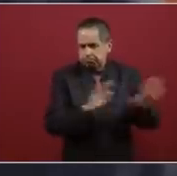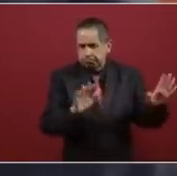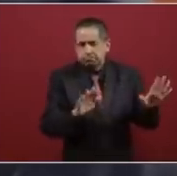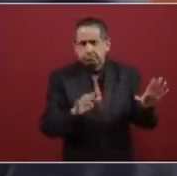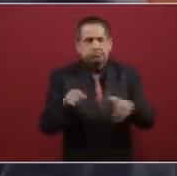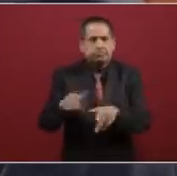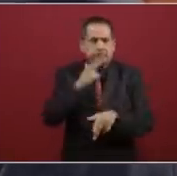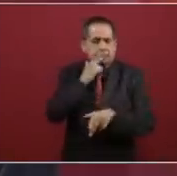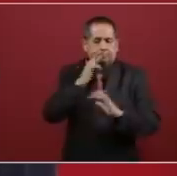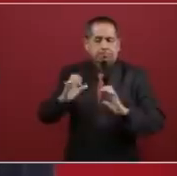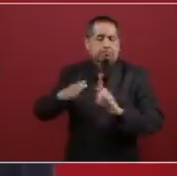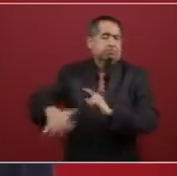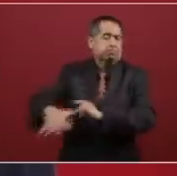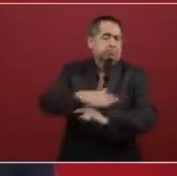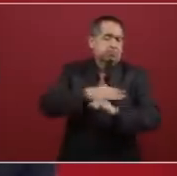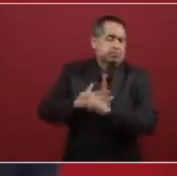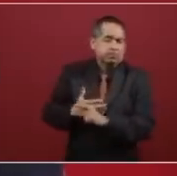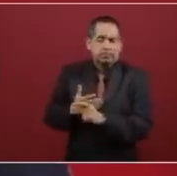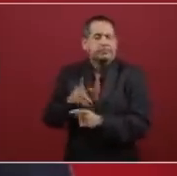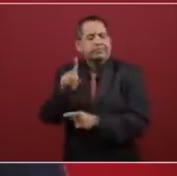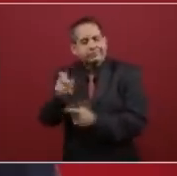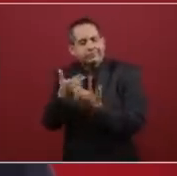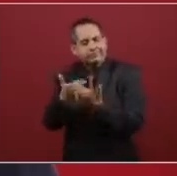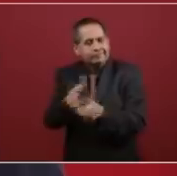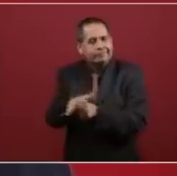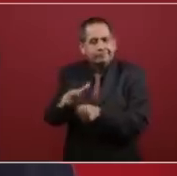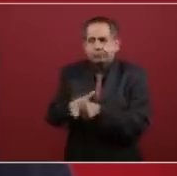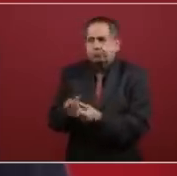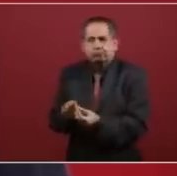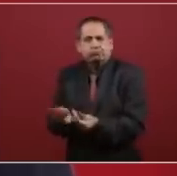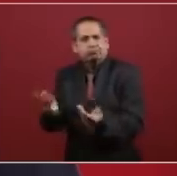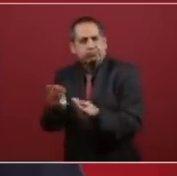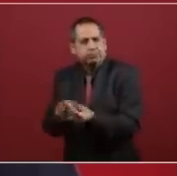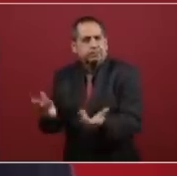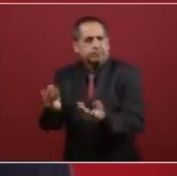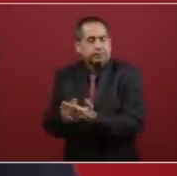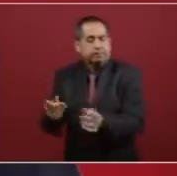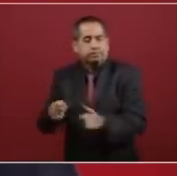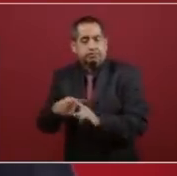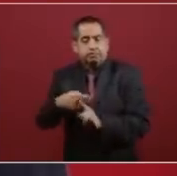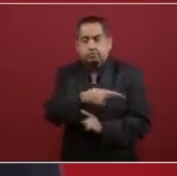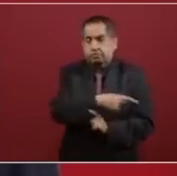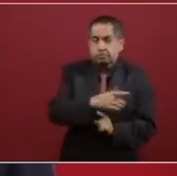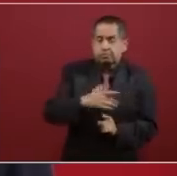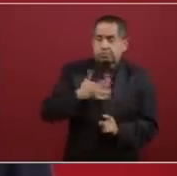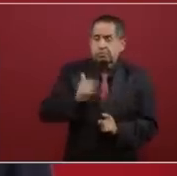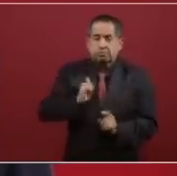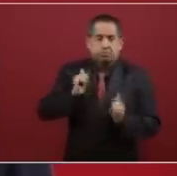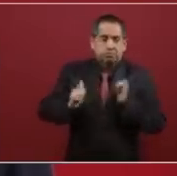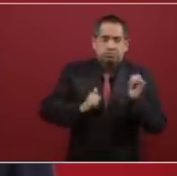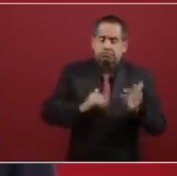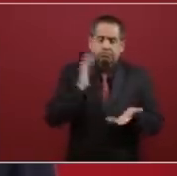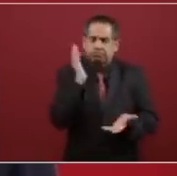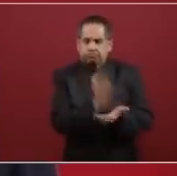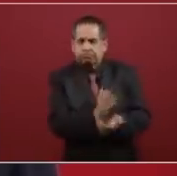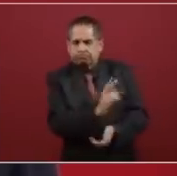defendiendo el medio ambiente por encima de intereses personales.